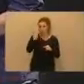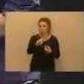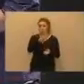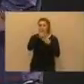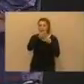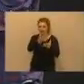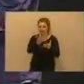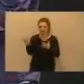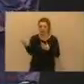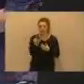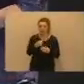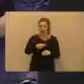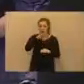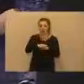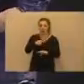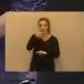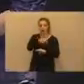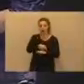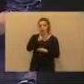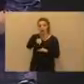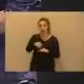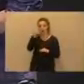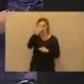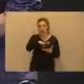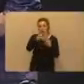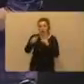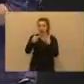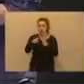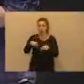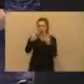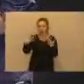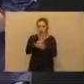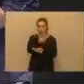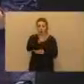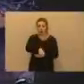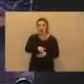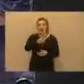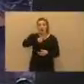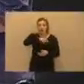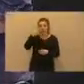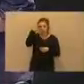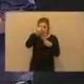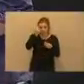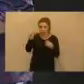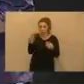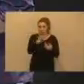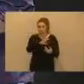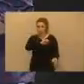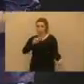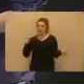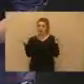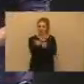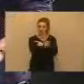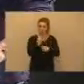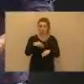BEP deben ser de obligado cumplimiento y que entendemos que es aplicable a todo el sector público. Y por eso nosotros creemos que debe haber un giro por